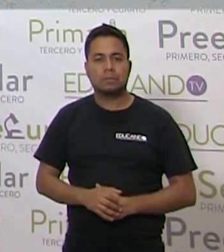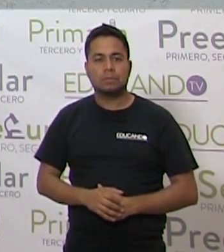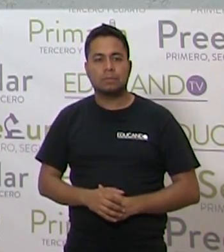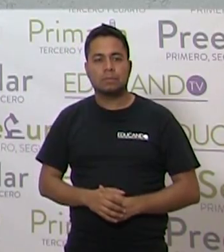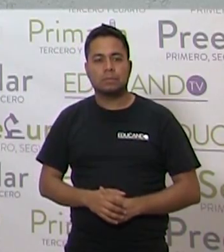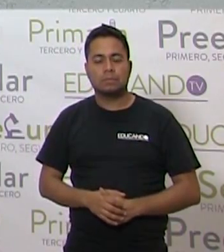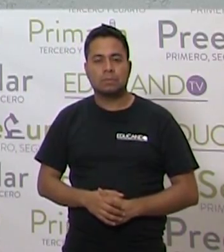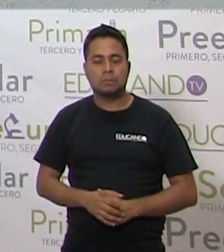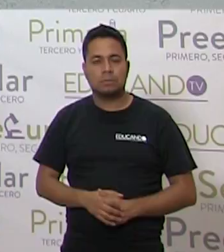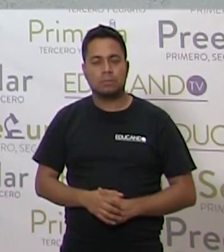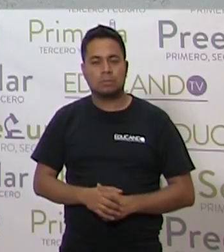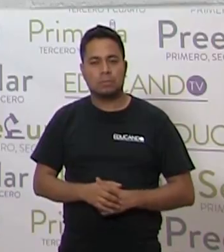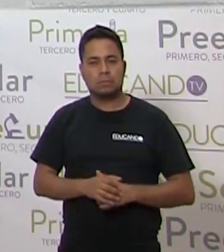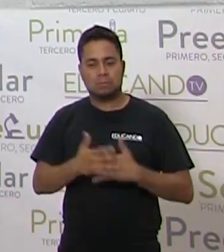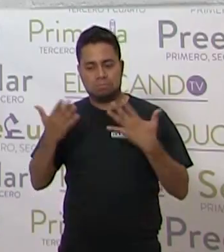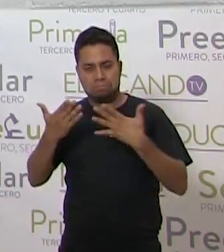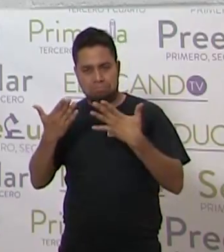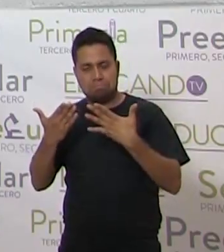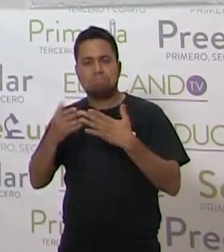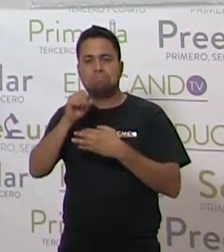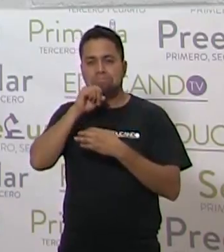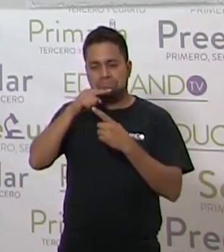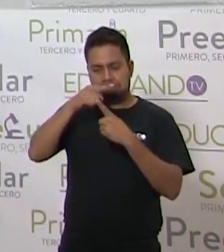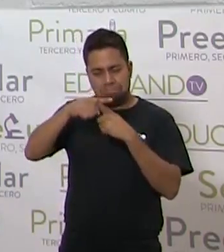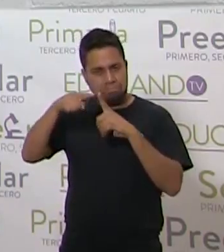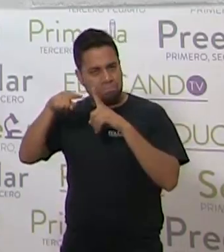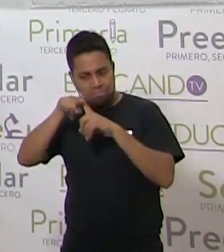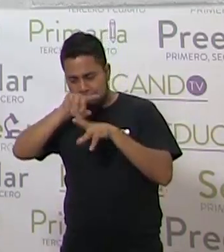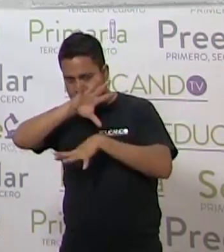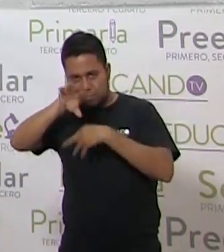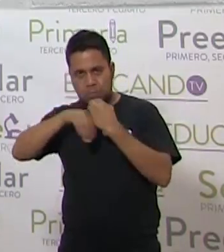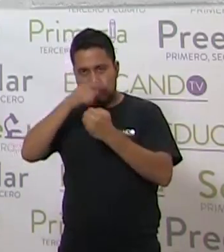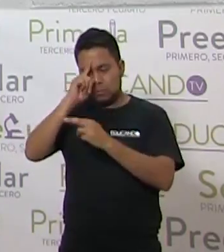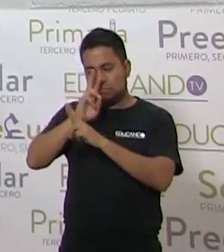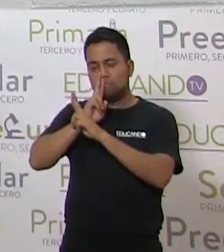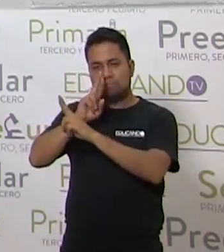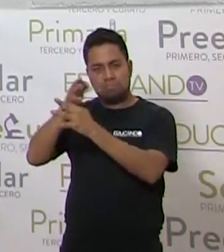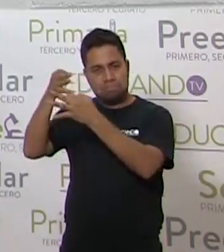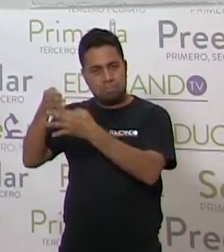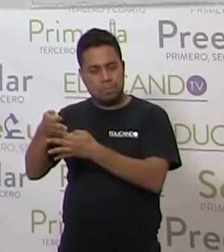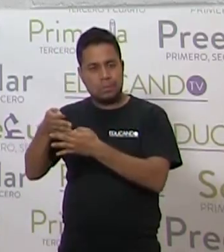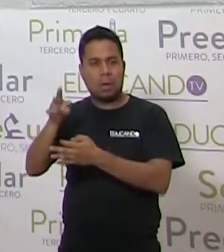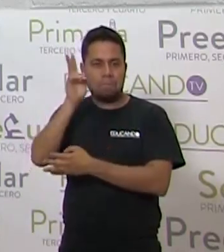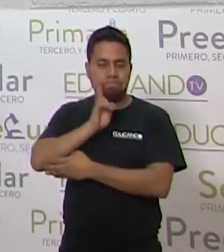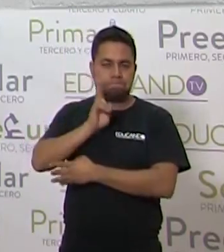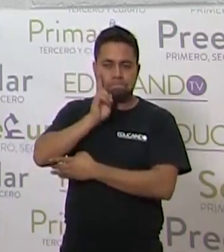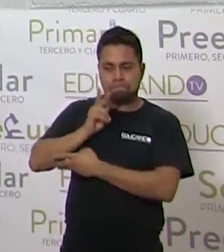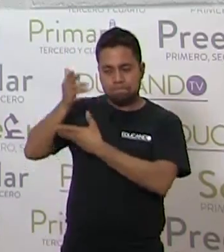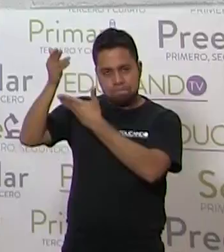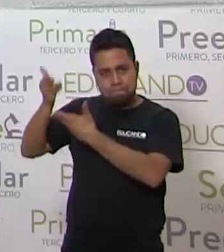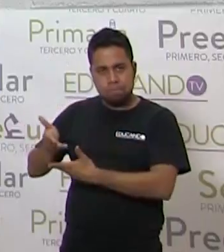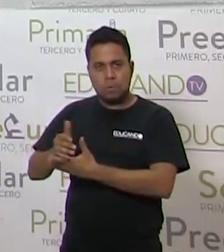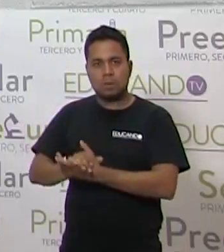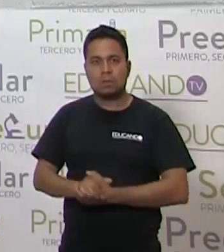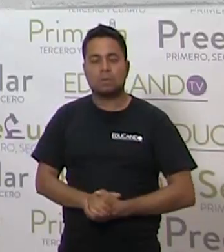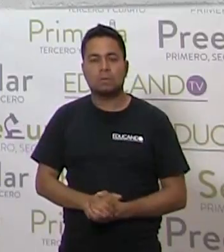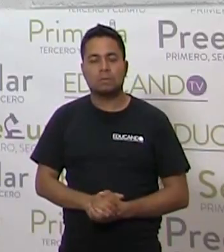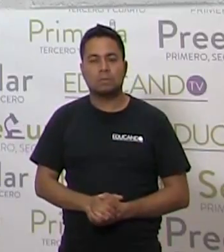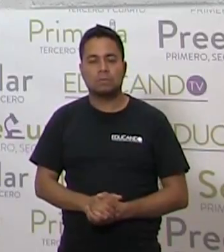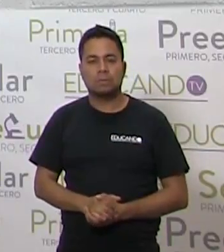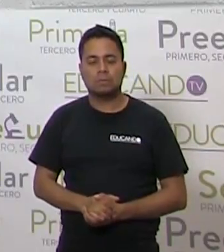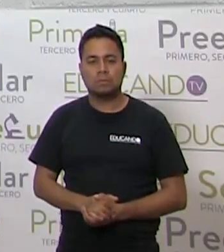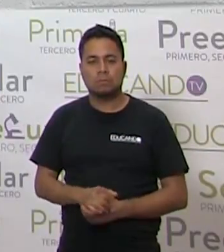y desarrollar el algoritmo también para que nos que nos lleve a la respuesta vamos a hacer un ejemplo eh vamos a